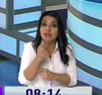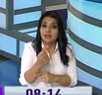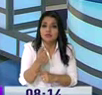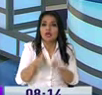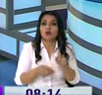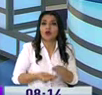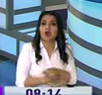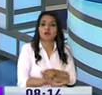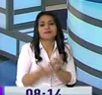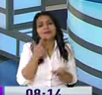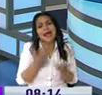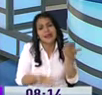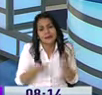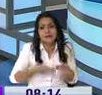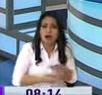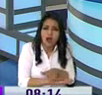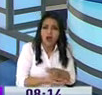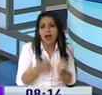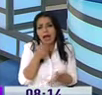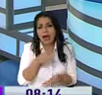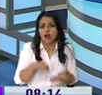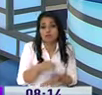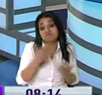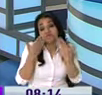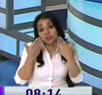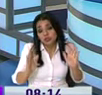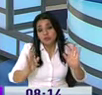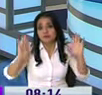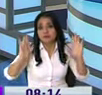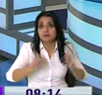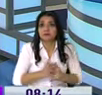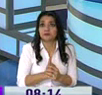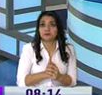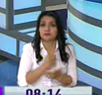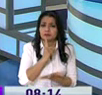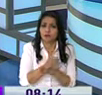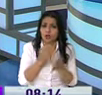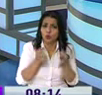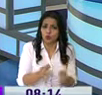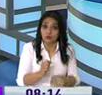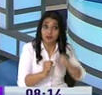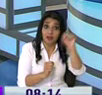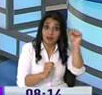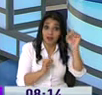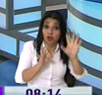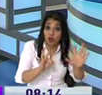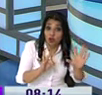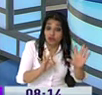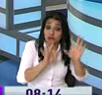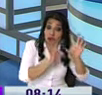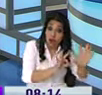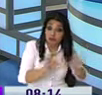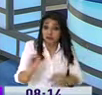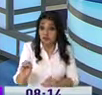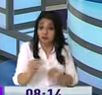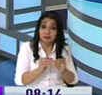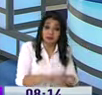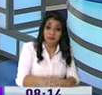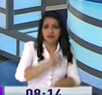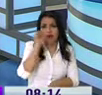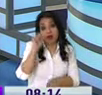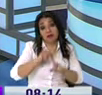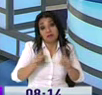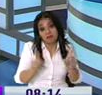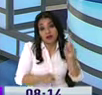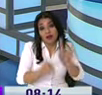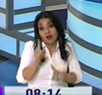por medio ahí, ¿no? Oh. O sea, ahí... Es que claro, hay muchas cosas que se van ganando, se van perdiendo y por lo tanto hay